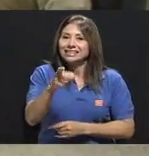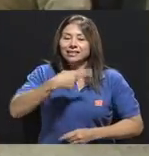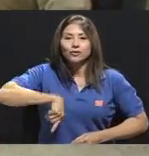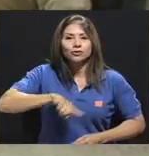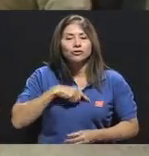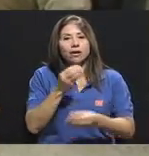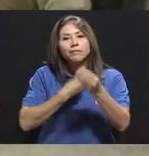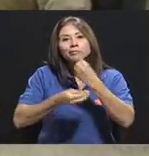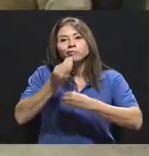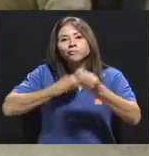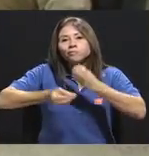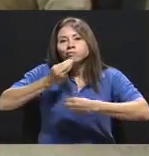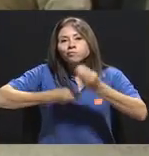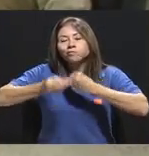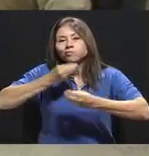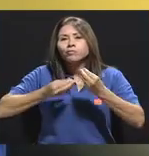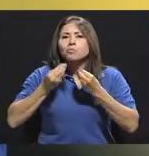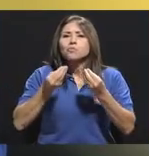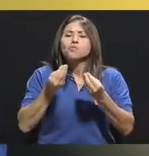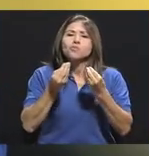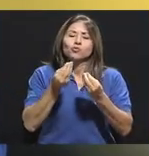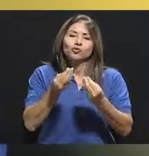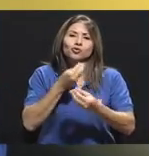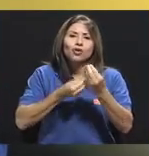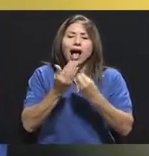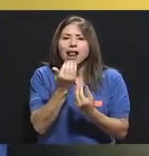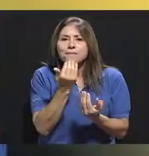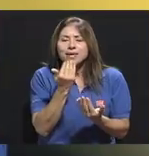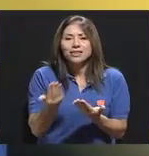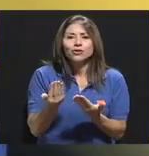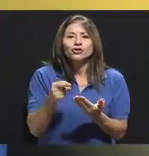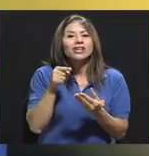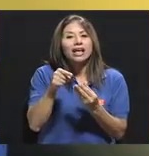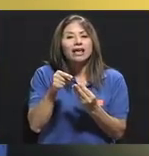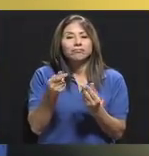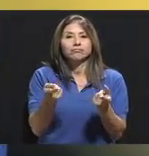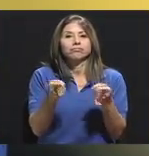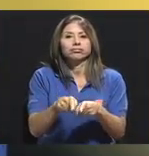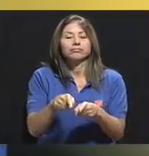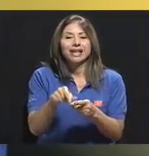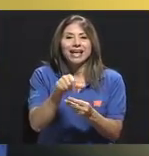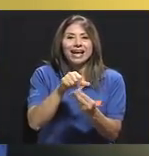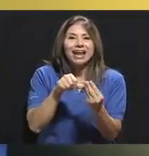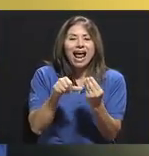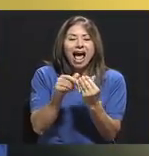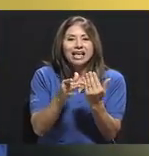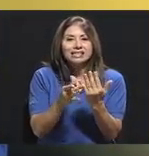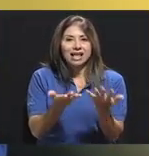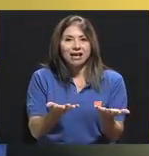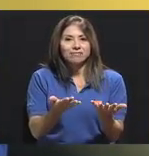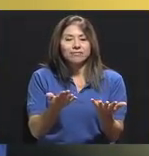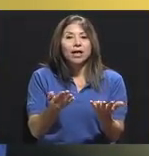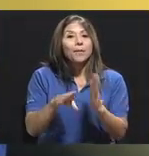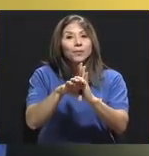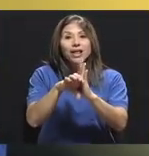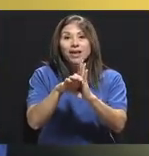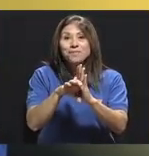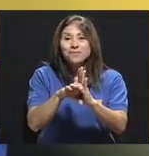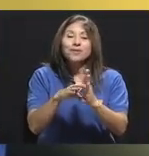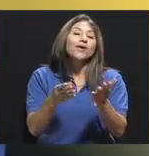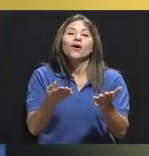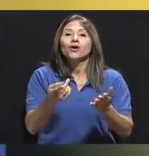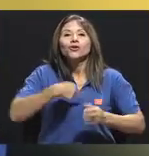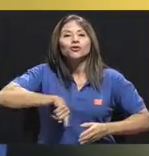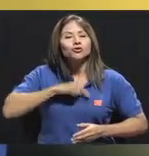eh alimentos que son fuente de grasa verdad sobre todo eh eso que nos enseñan en la escuela bueno hay alimentos que son fuente de